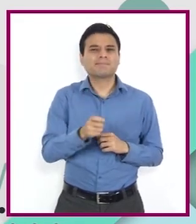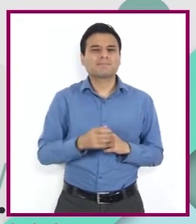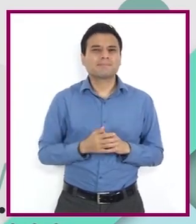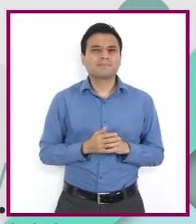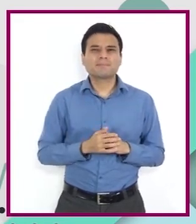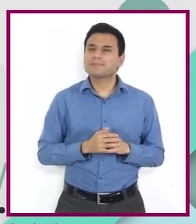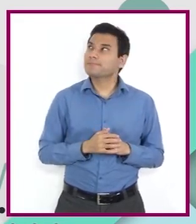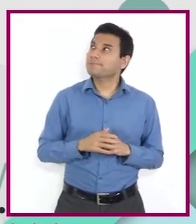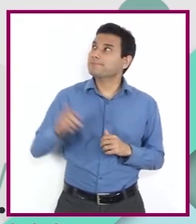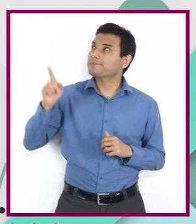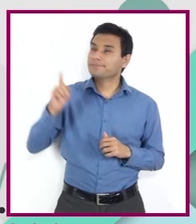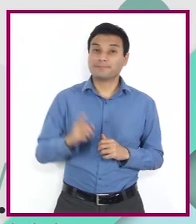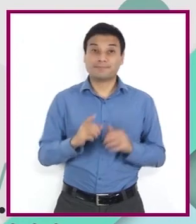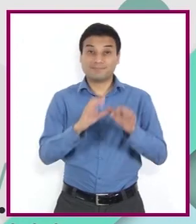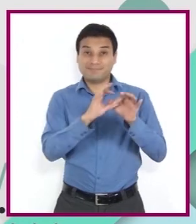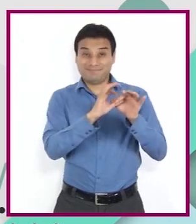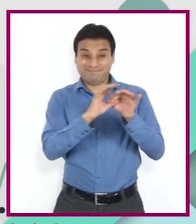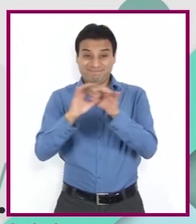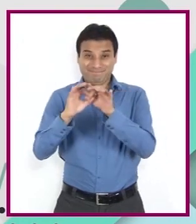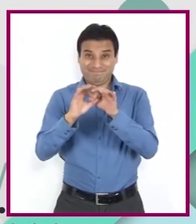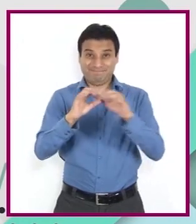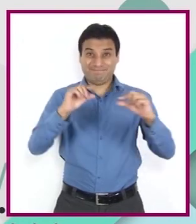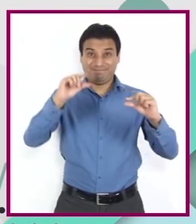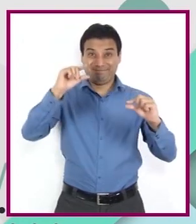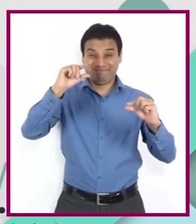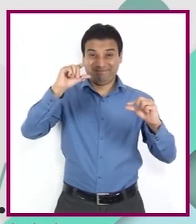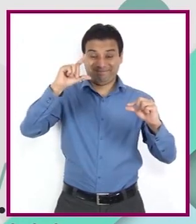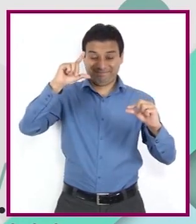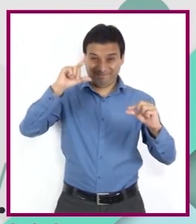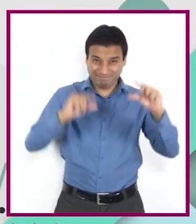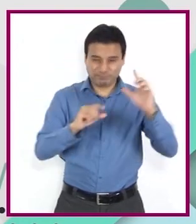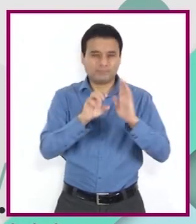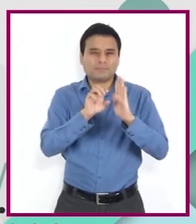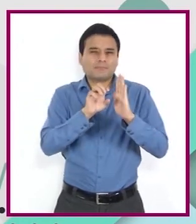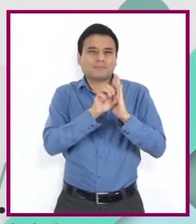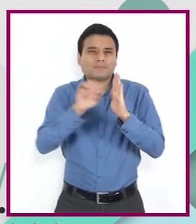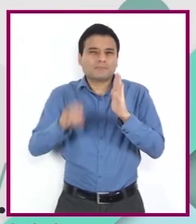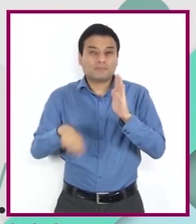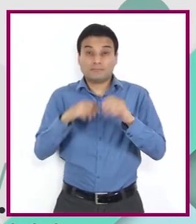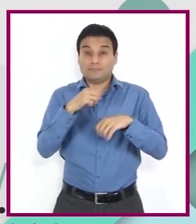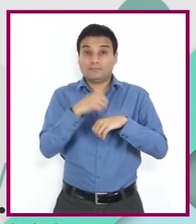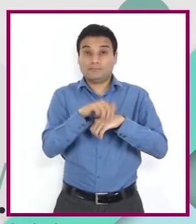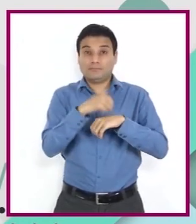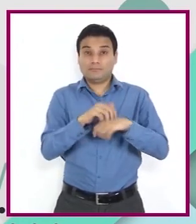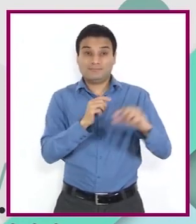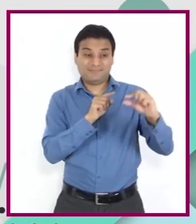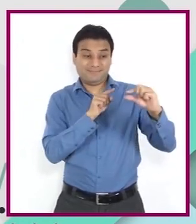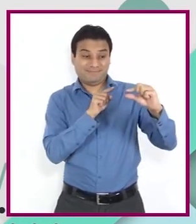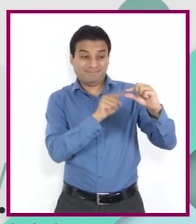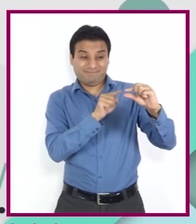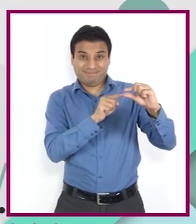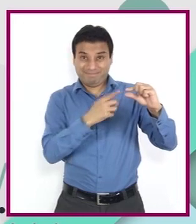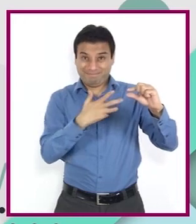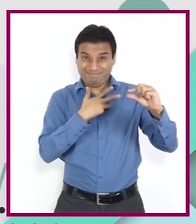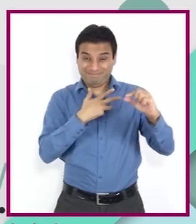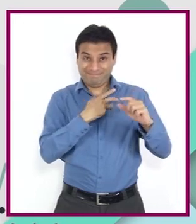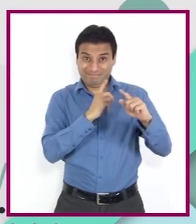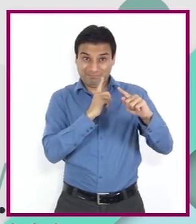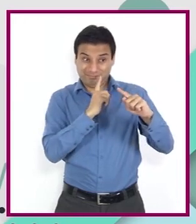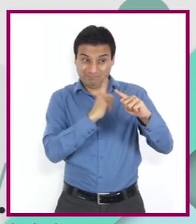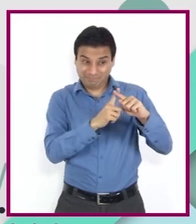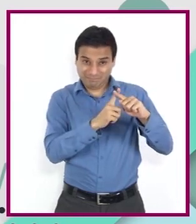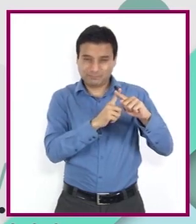relación de proporcionalidad inversa, si un valor de una magnitud se multiplica por cualquier número, el valor de la